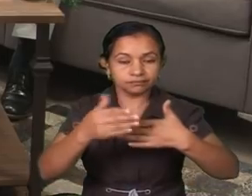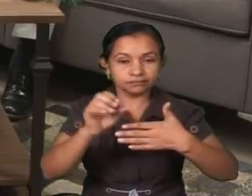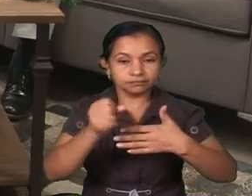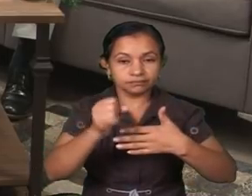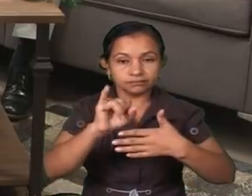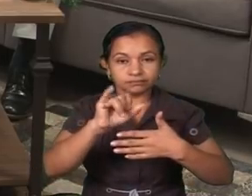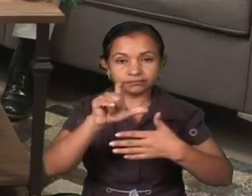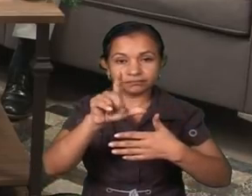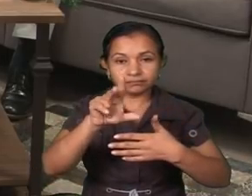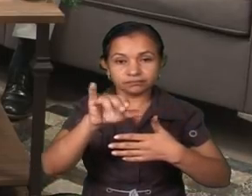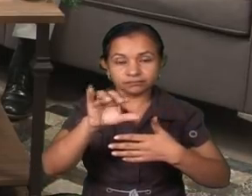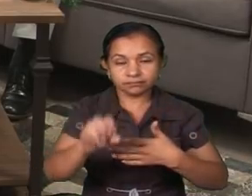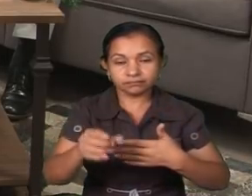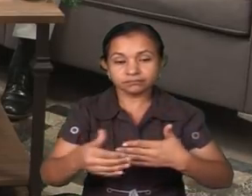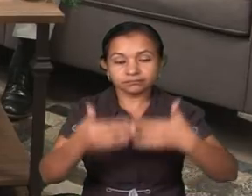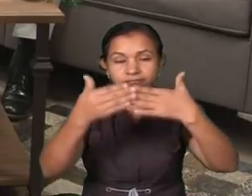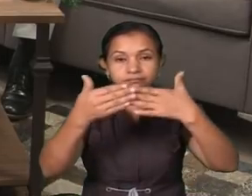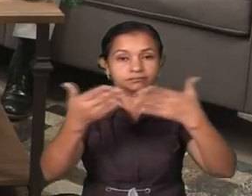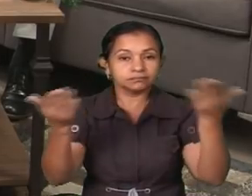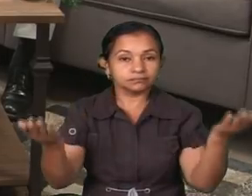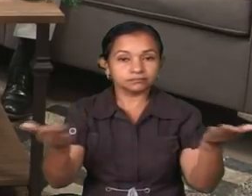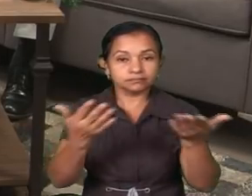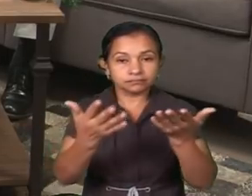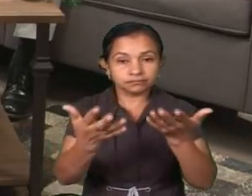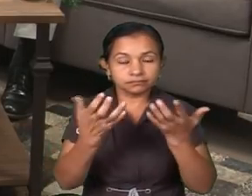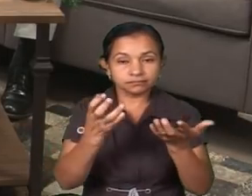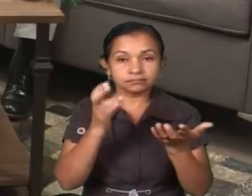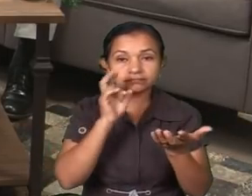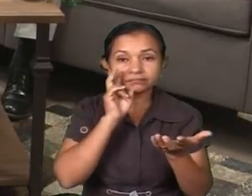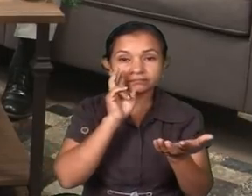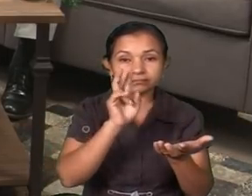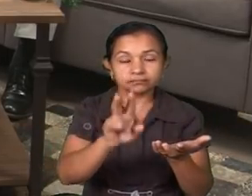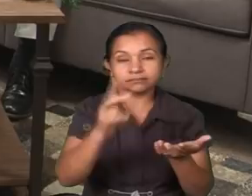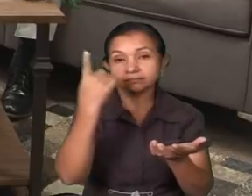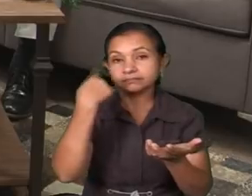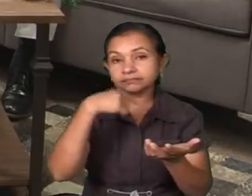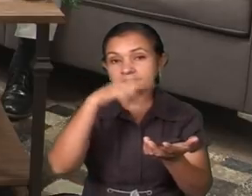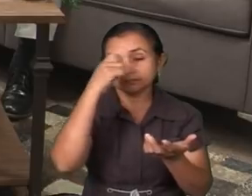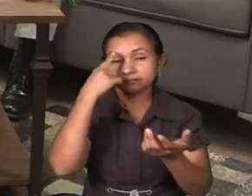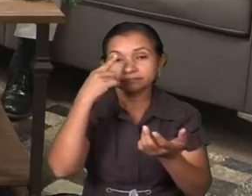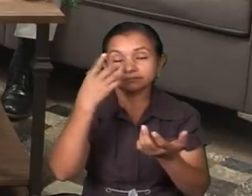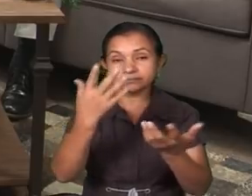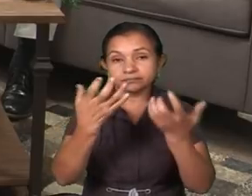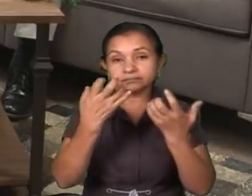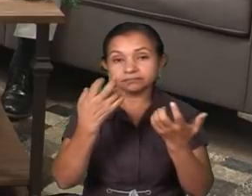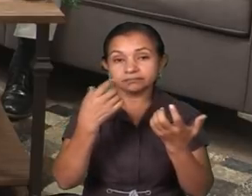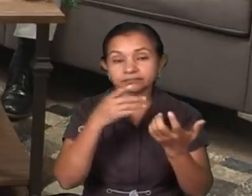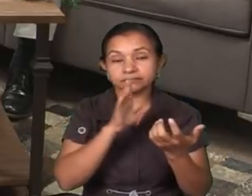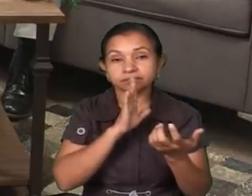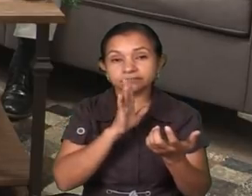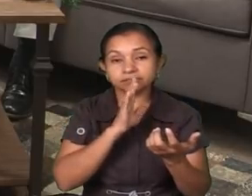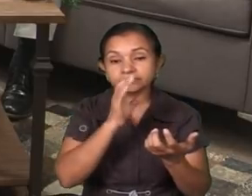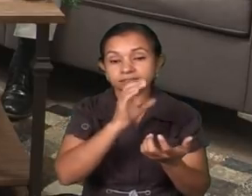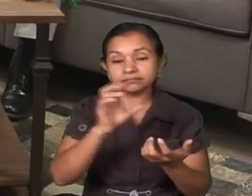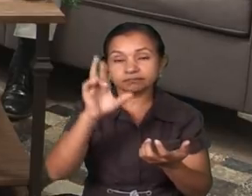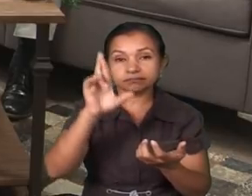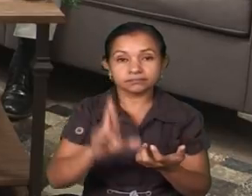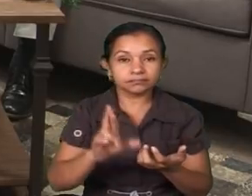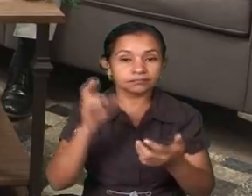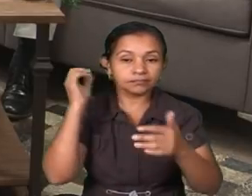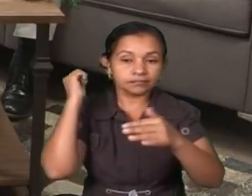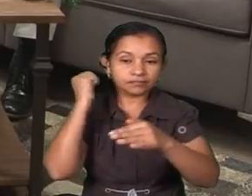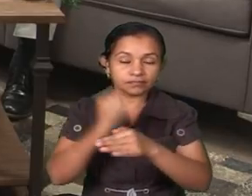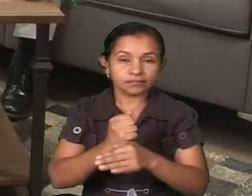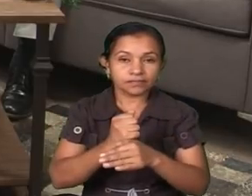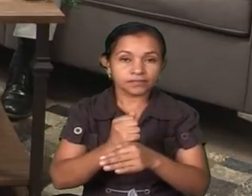hablar de los tranqueros y de los tranques, yo quisiera verle la cara a Silvio Báez cuando este tranquero en Costa Rica